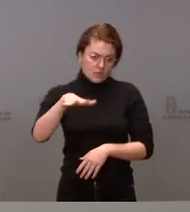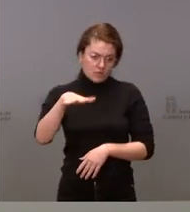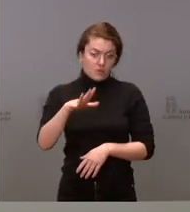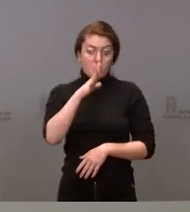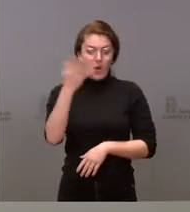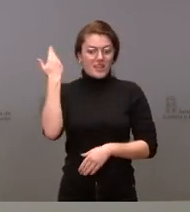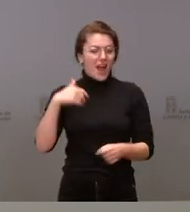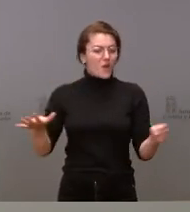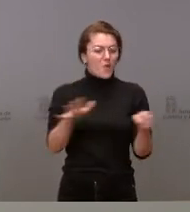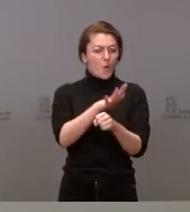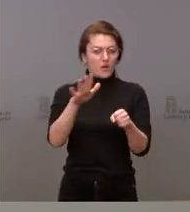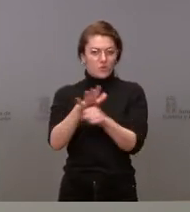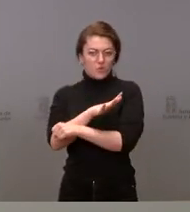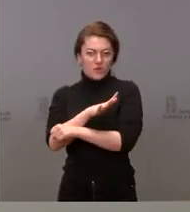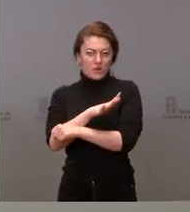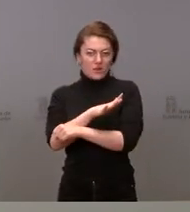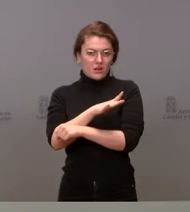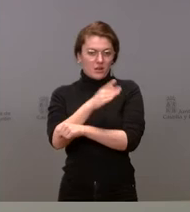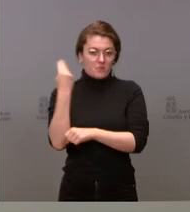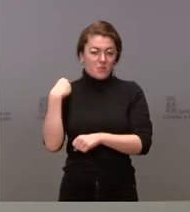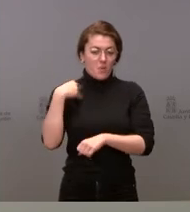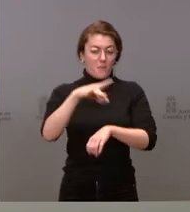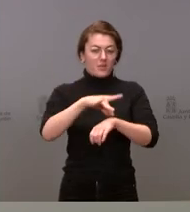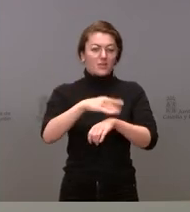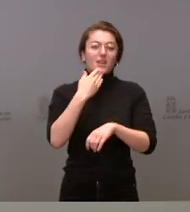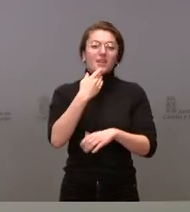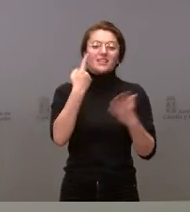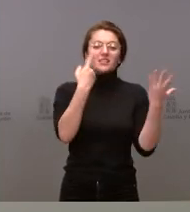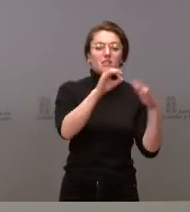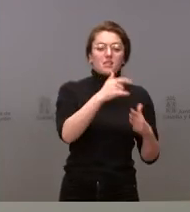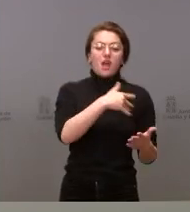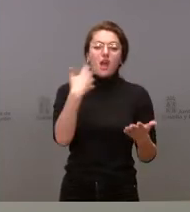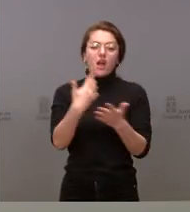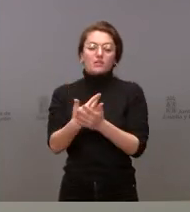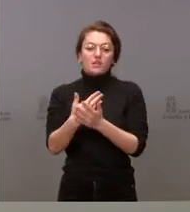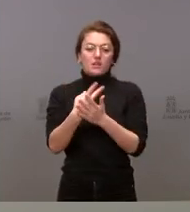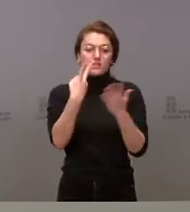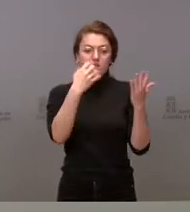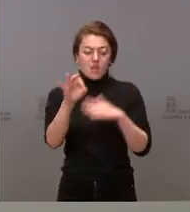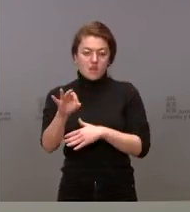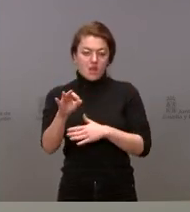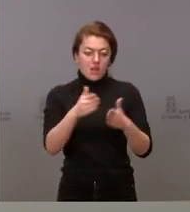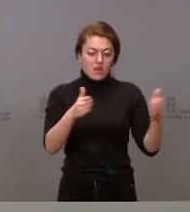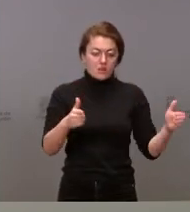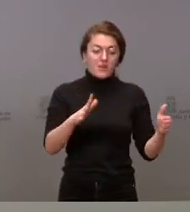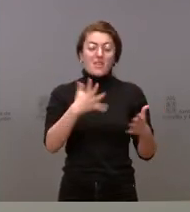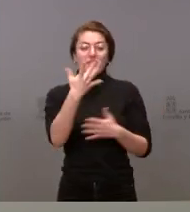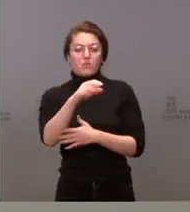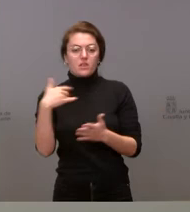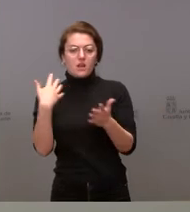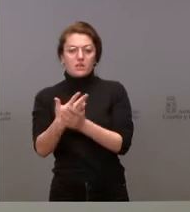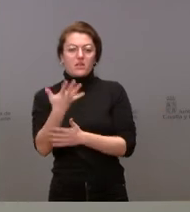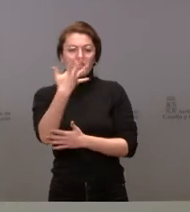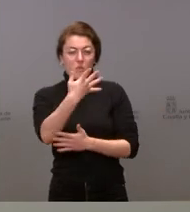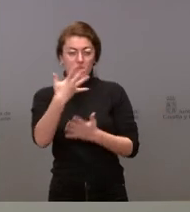en pacientes de 60 en decenios de 60 a 69 años y de 50 a 59 años en los próximos días